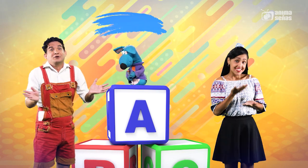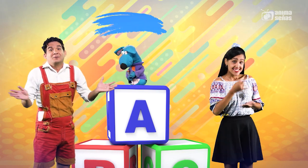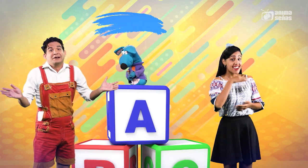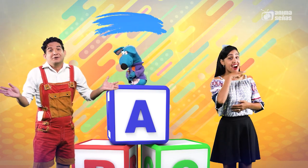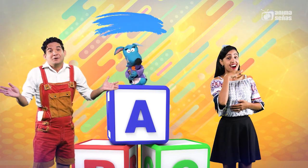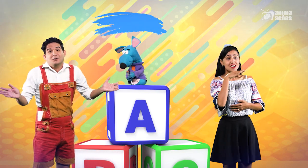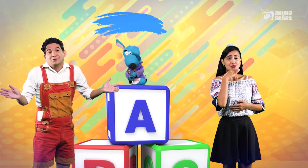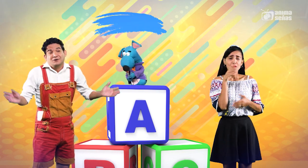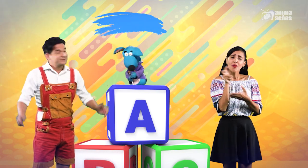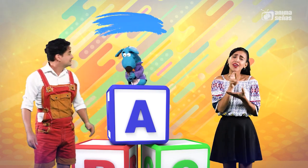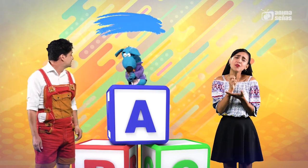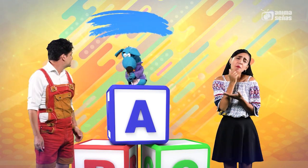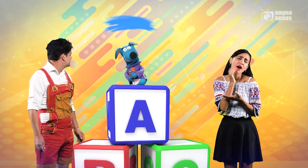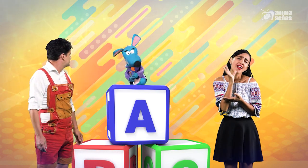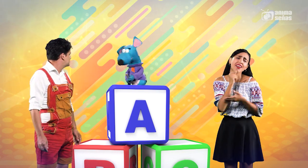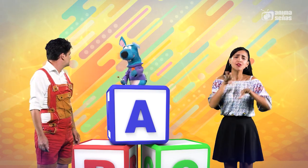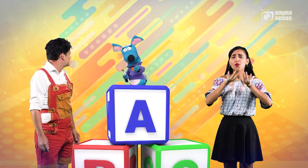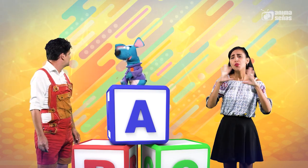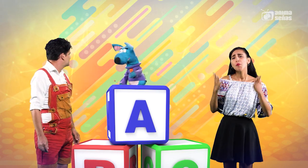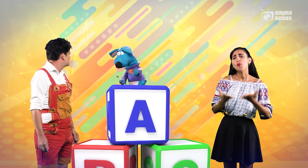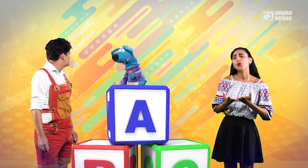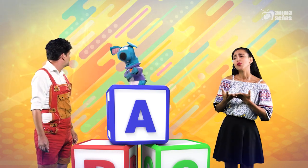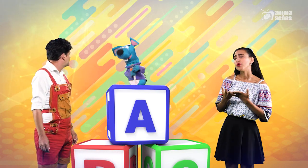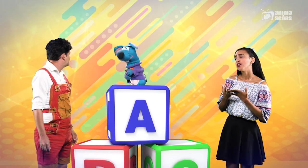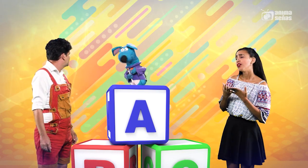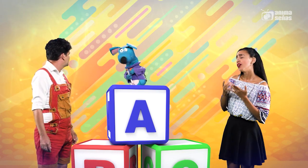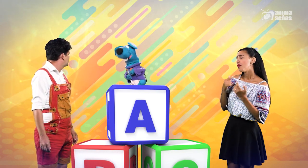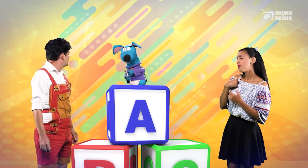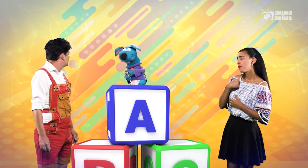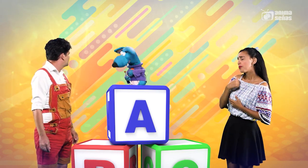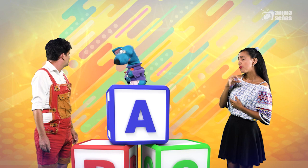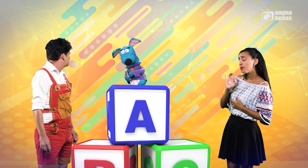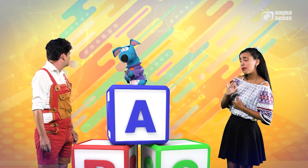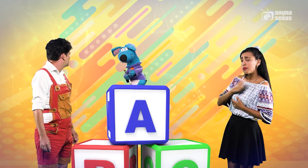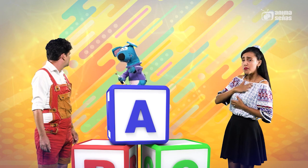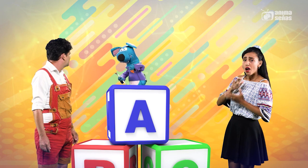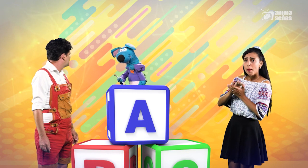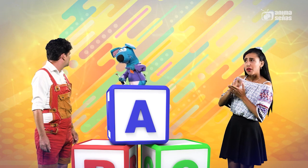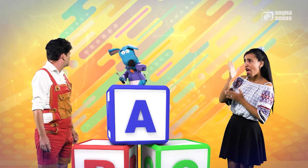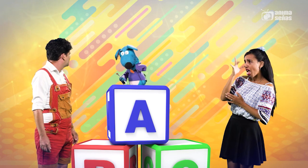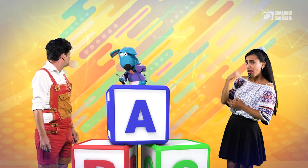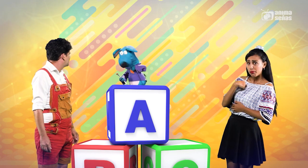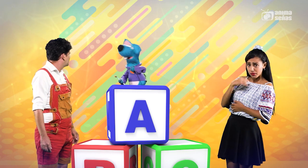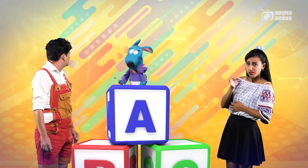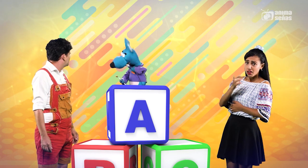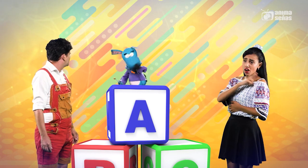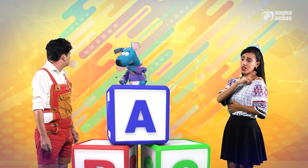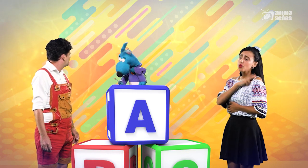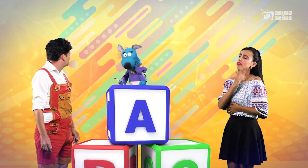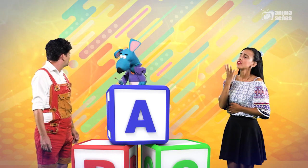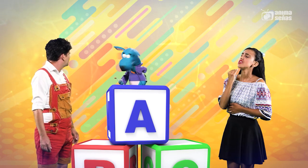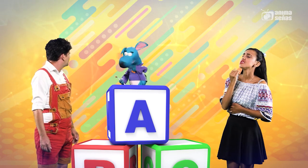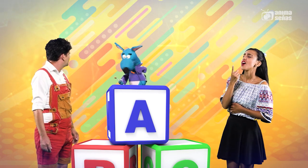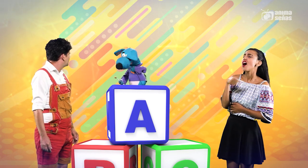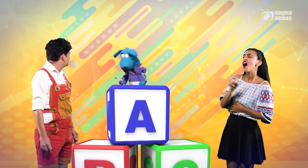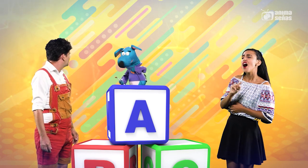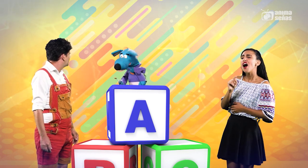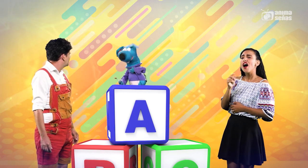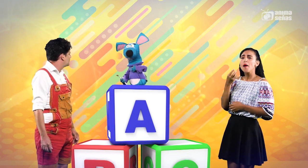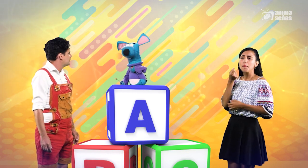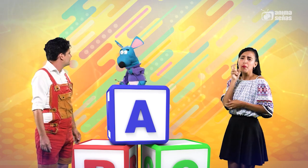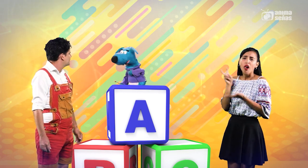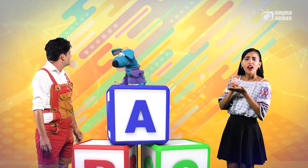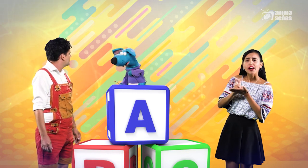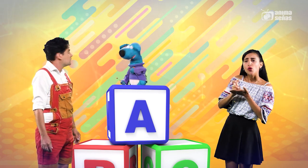el ratoncito más lindo del mundo. Pipo, Pipo, mis amigos estaban burlando de mí y con razón. Dicen que los ratones no